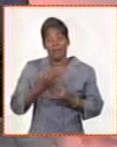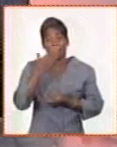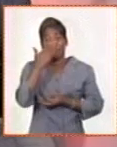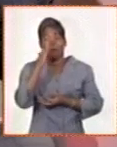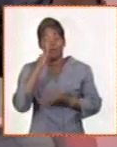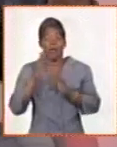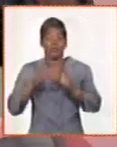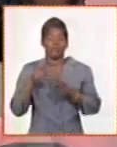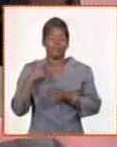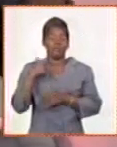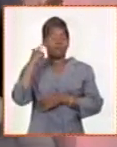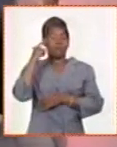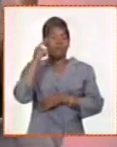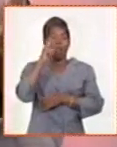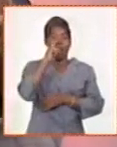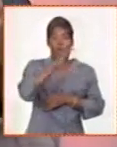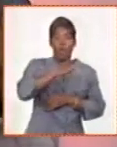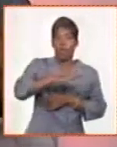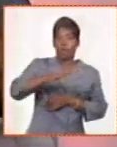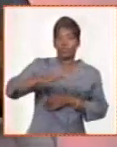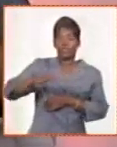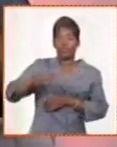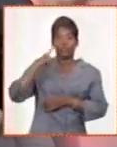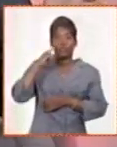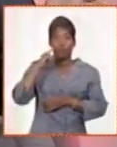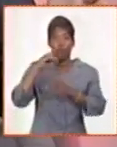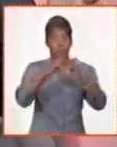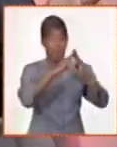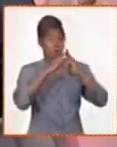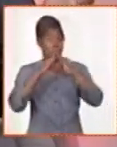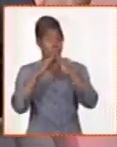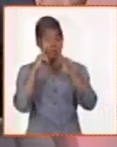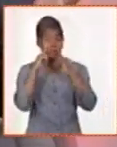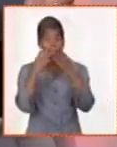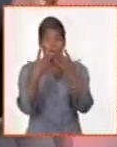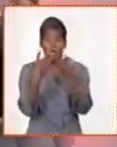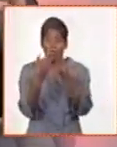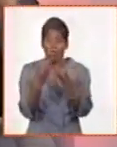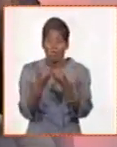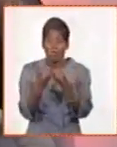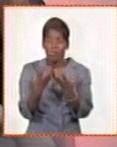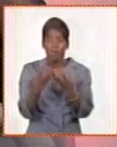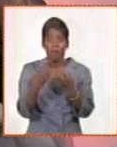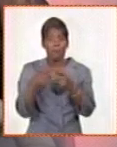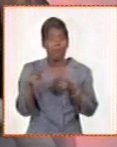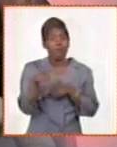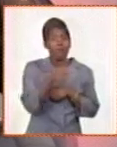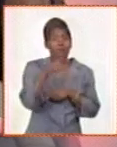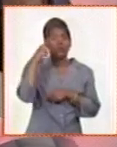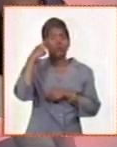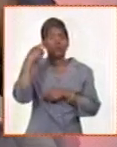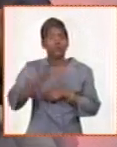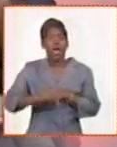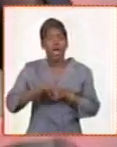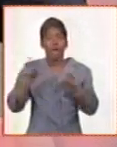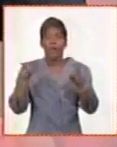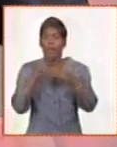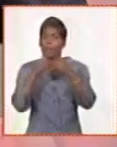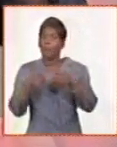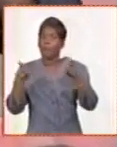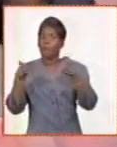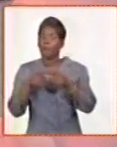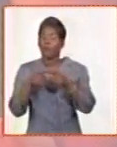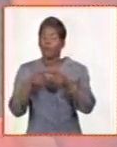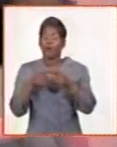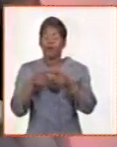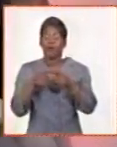los niños en tal población tan humilde no corean las canciones, pero es que están en shock, en el shock del asombro, el shock